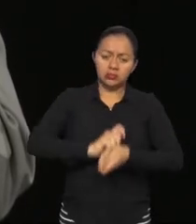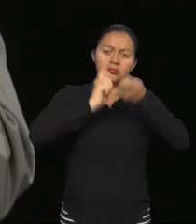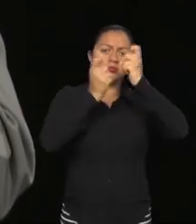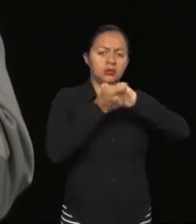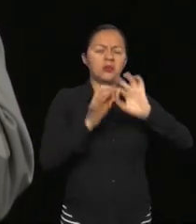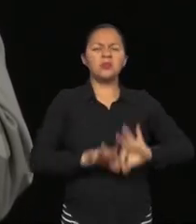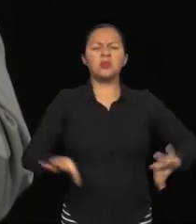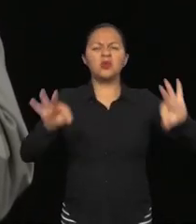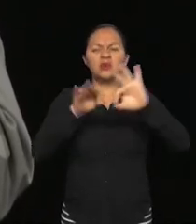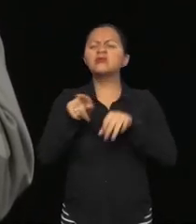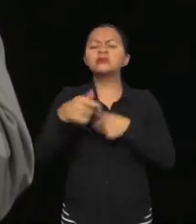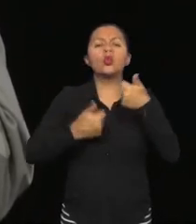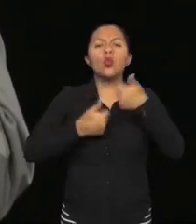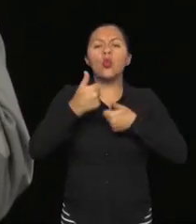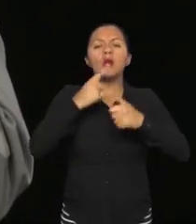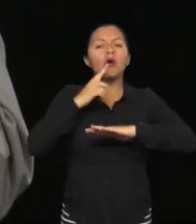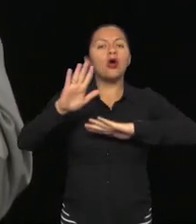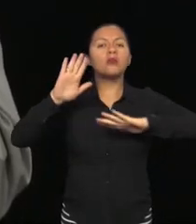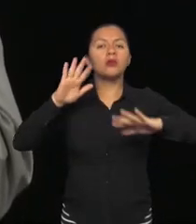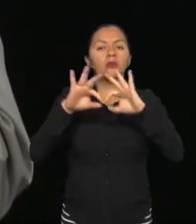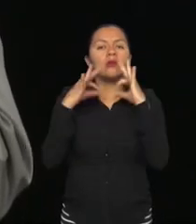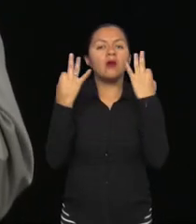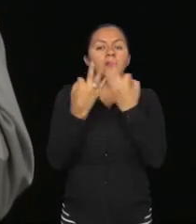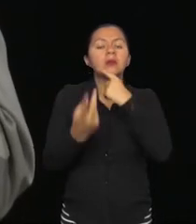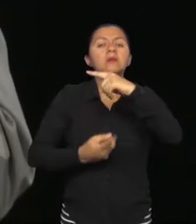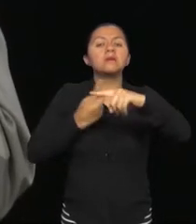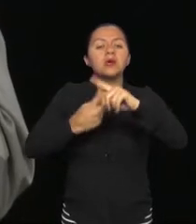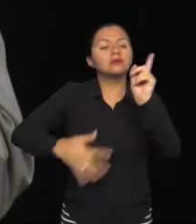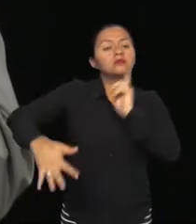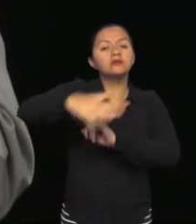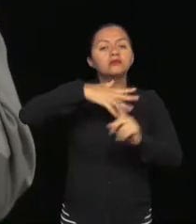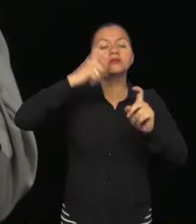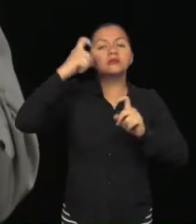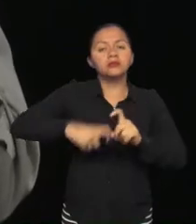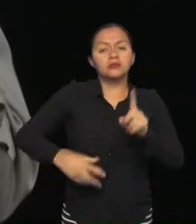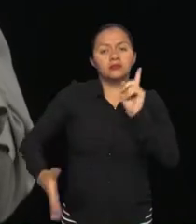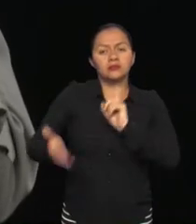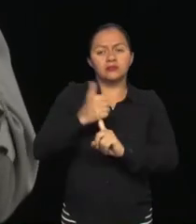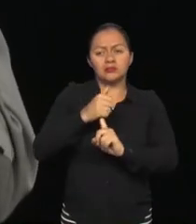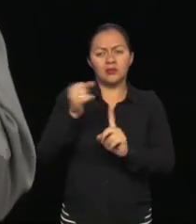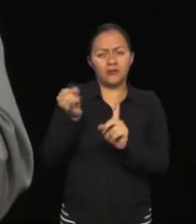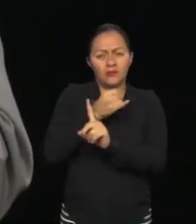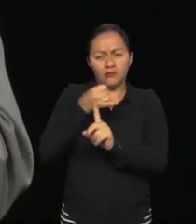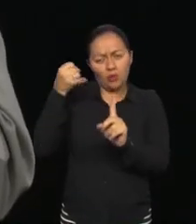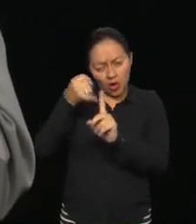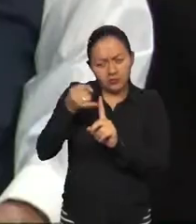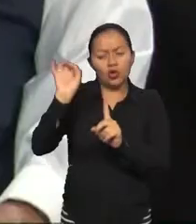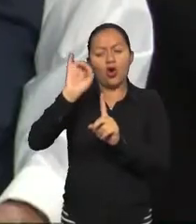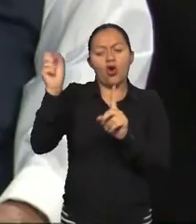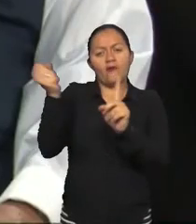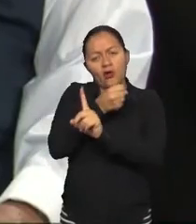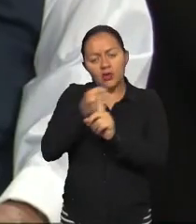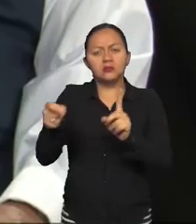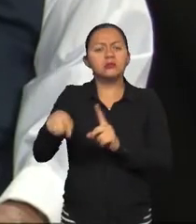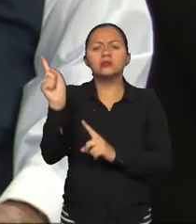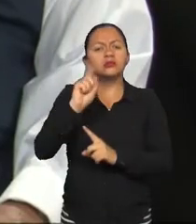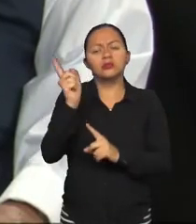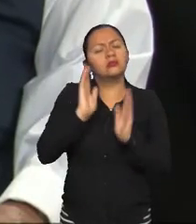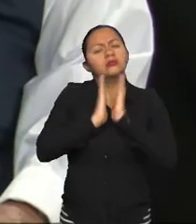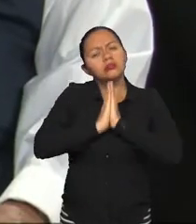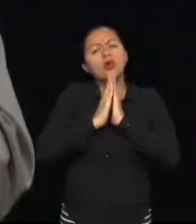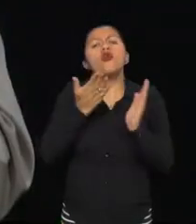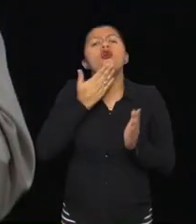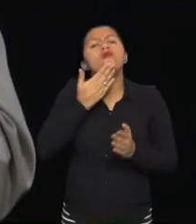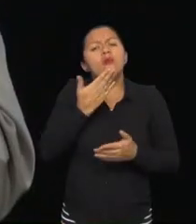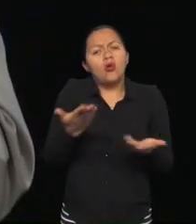compromiso de una familia o de su entorno para no lograr una violencia, ¿sí? Violencia de